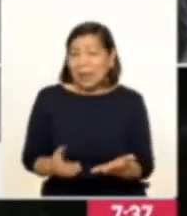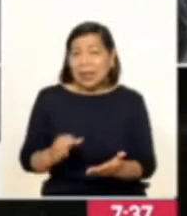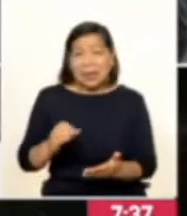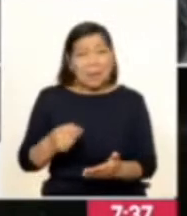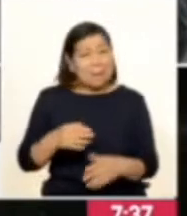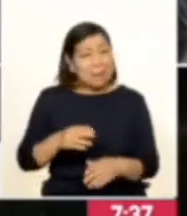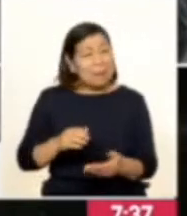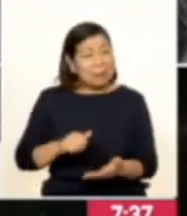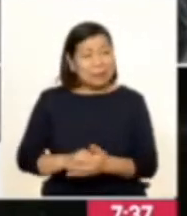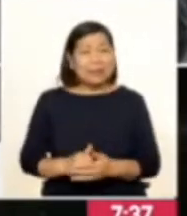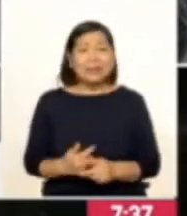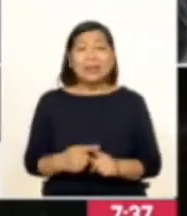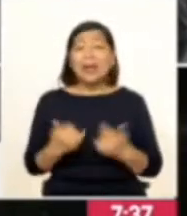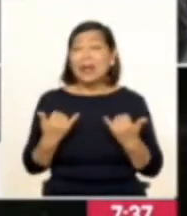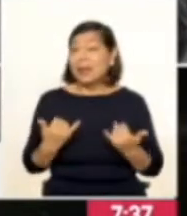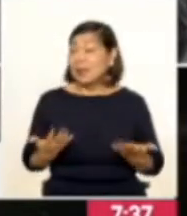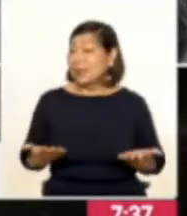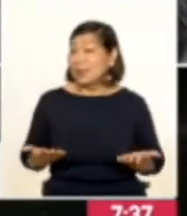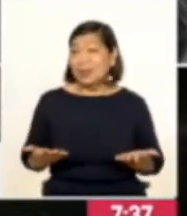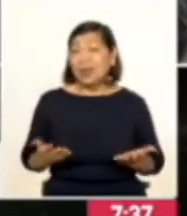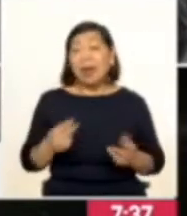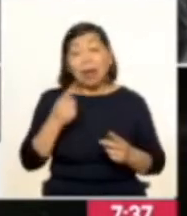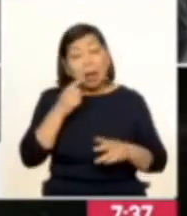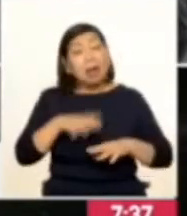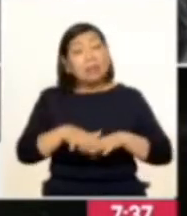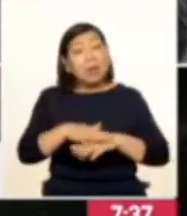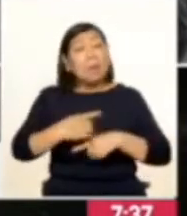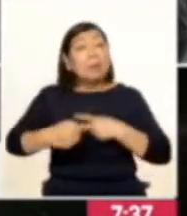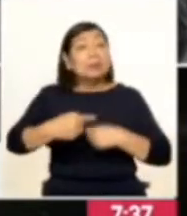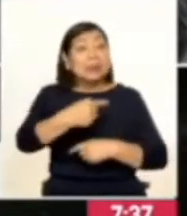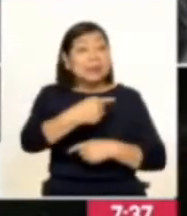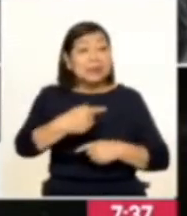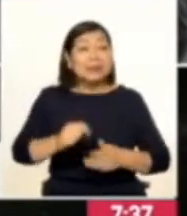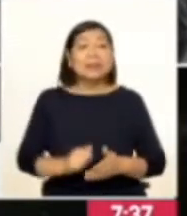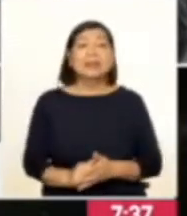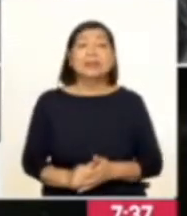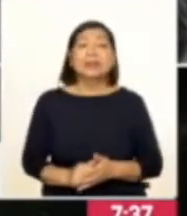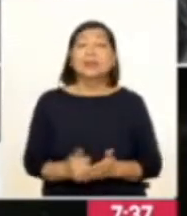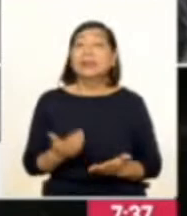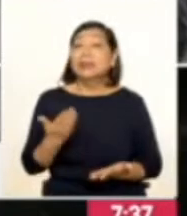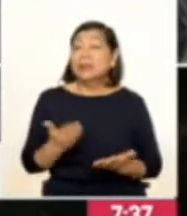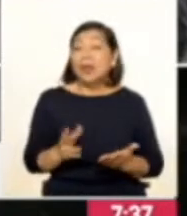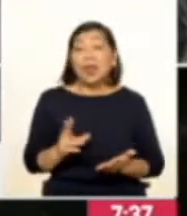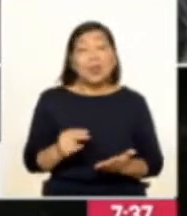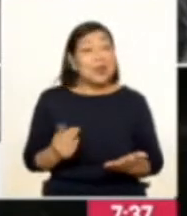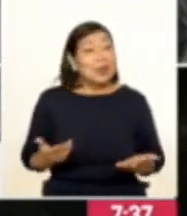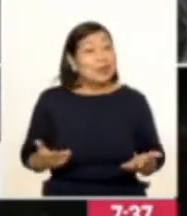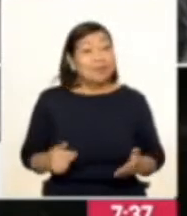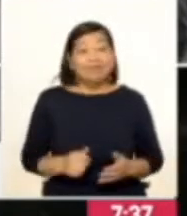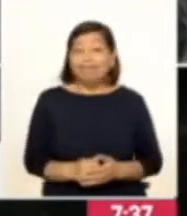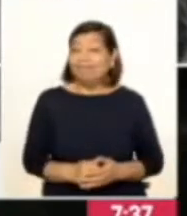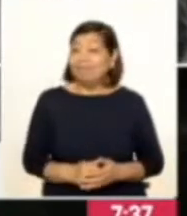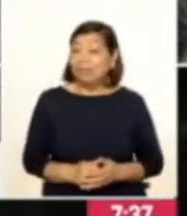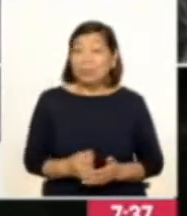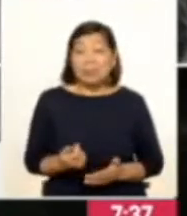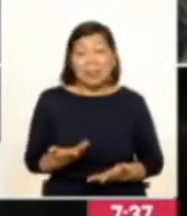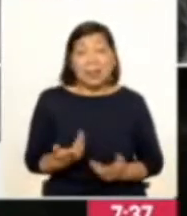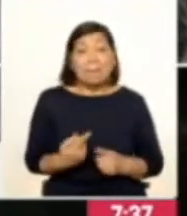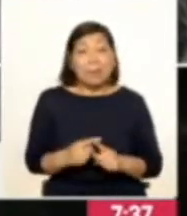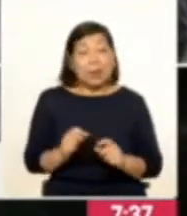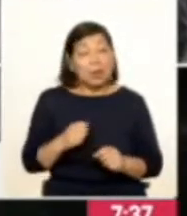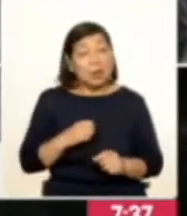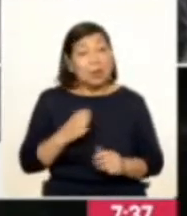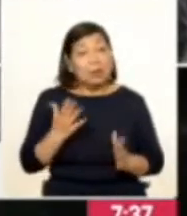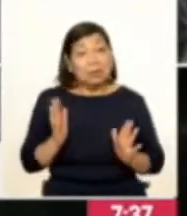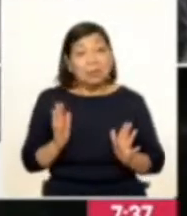y penales que hubiera lugar entonces eso eso se va a determinar las próximas semanas no en el en el supuesto de que no se no sea de dinero público pero yo